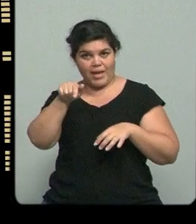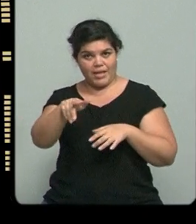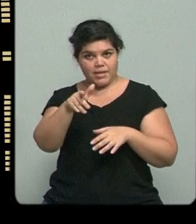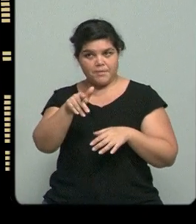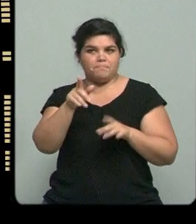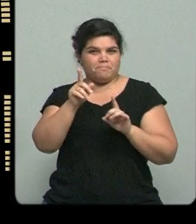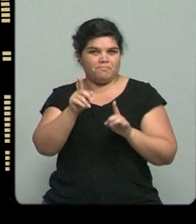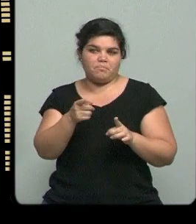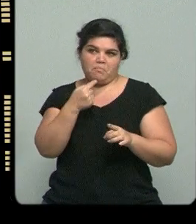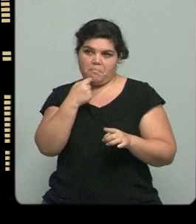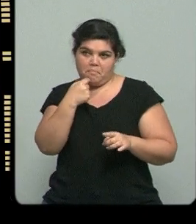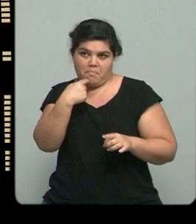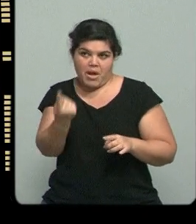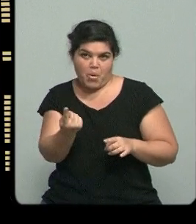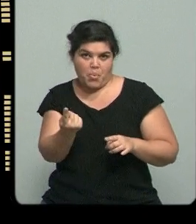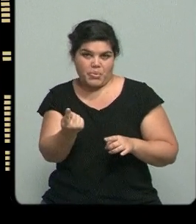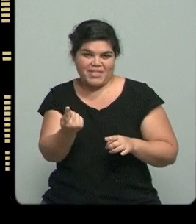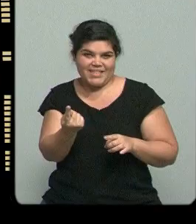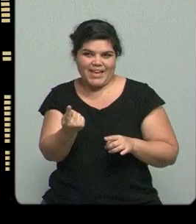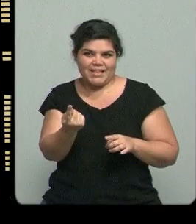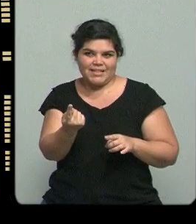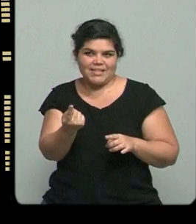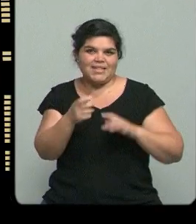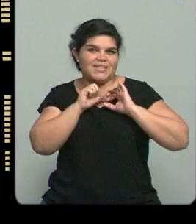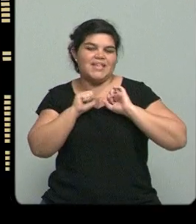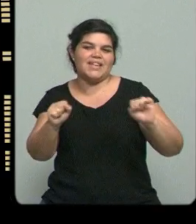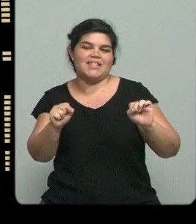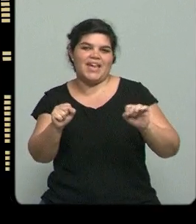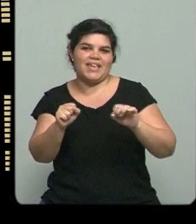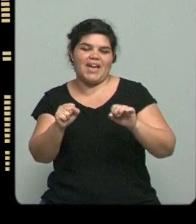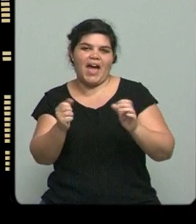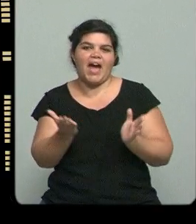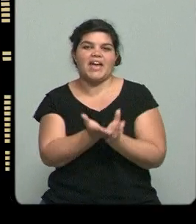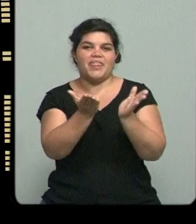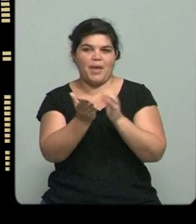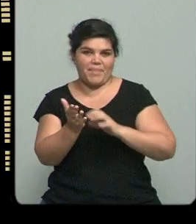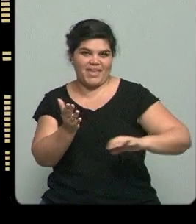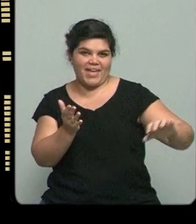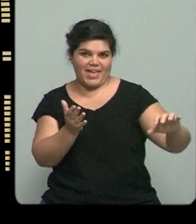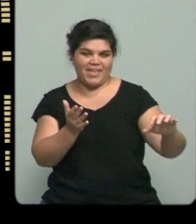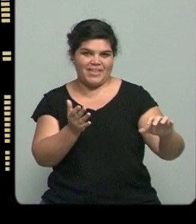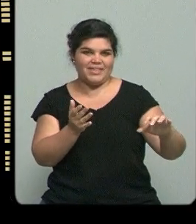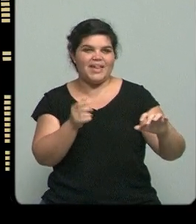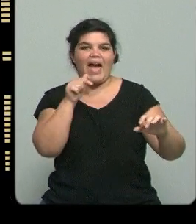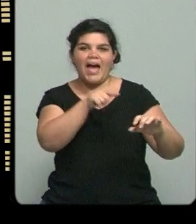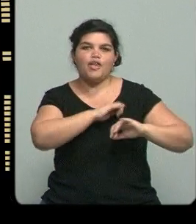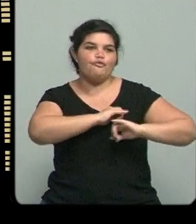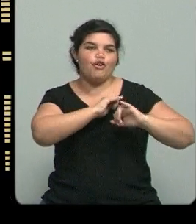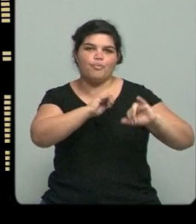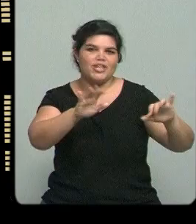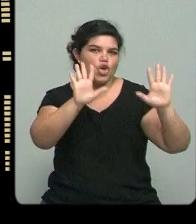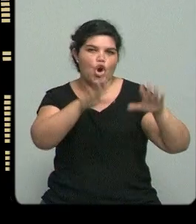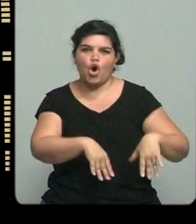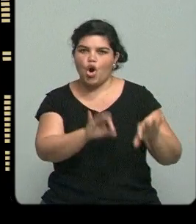A quien le pregunte no, va a orientar a Secretaría Académica. Ahí tenemos toda la información que